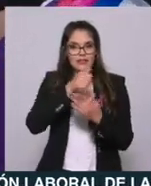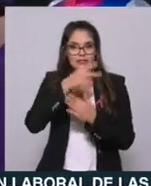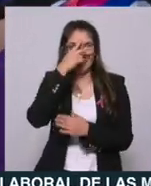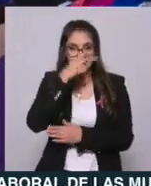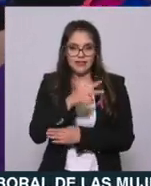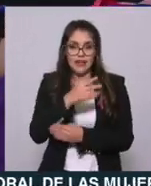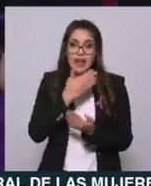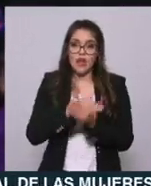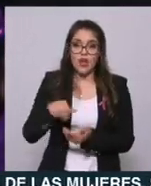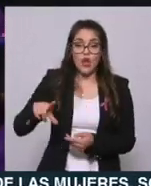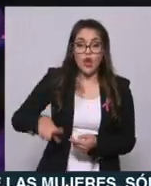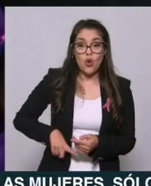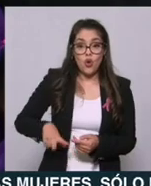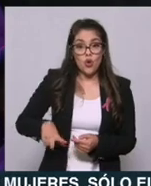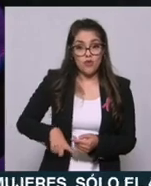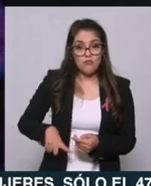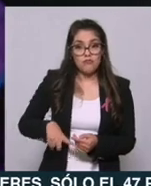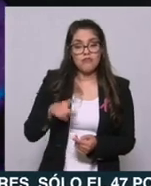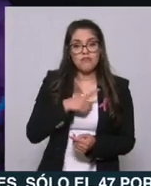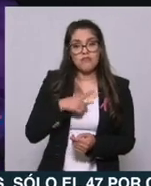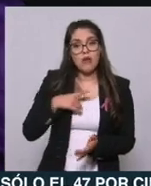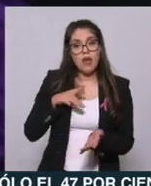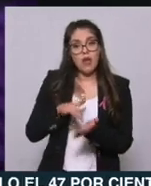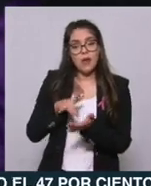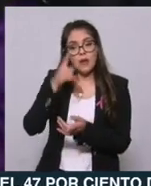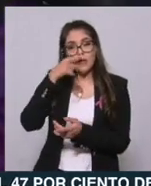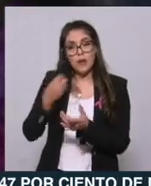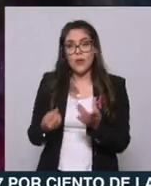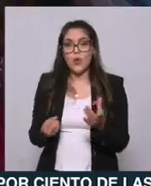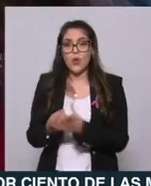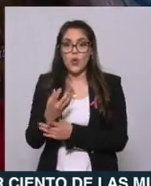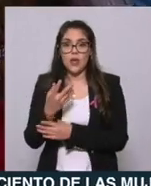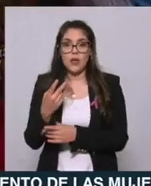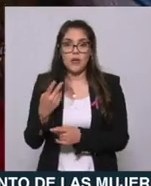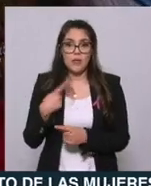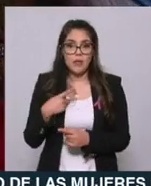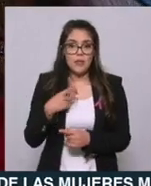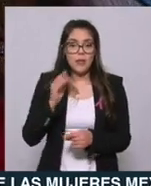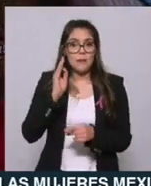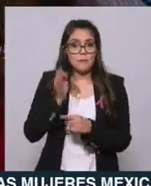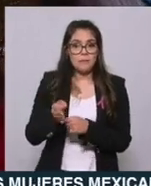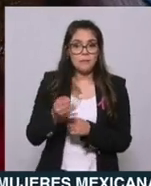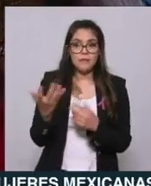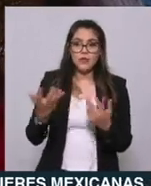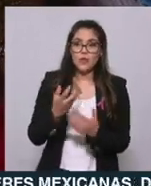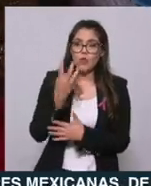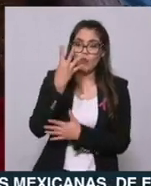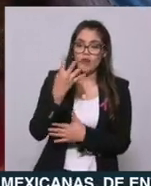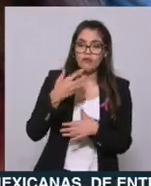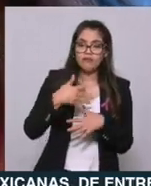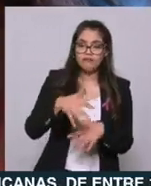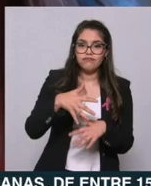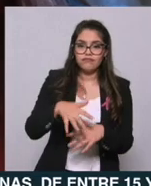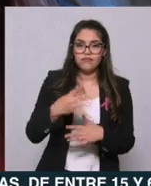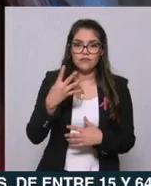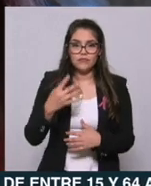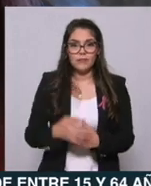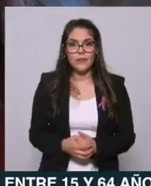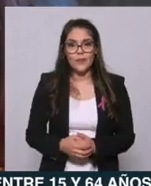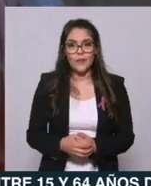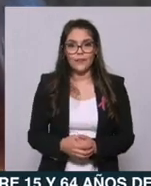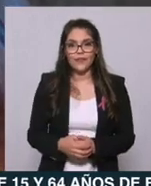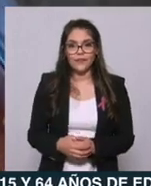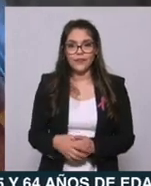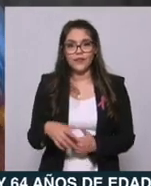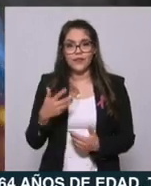que el gobierno de la Ciudad de México, en apoyo a las iniciativas ciudadanas, realizará 4 desfiles. Nuestros